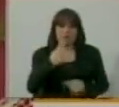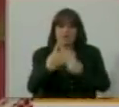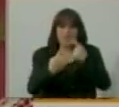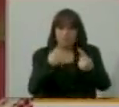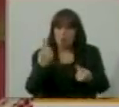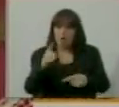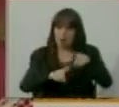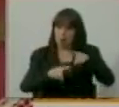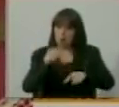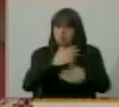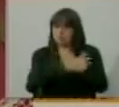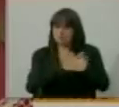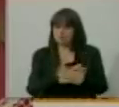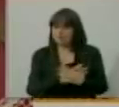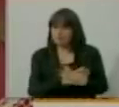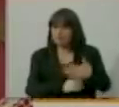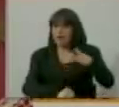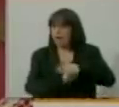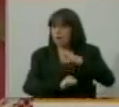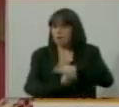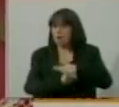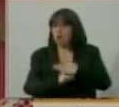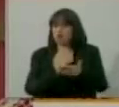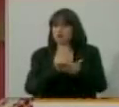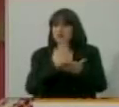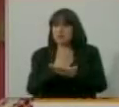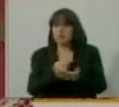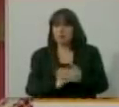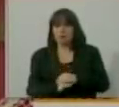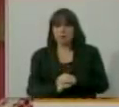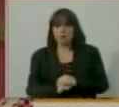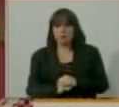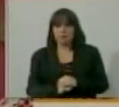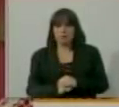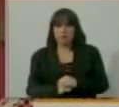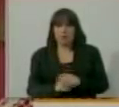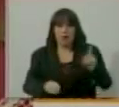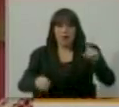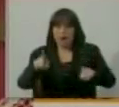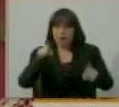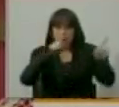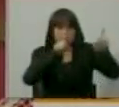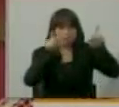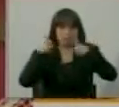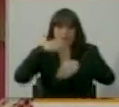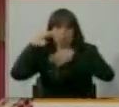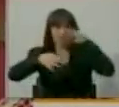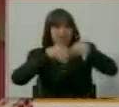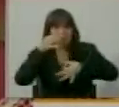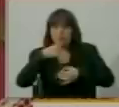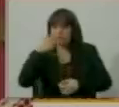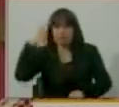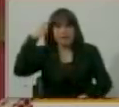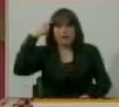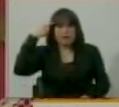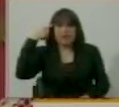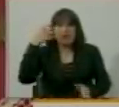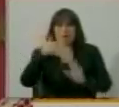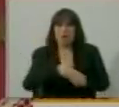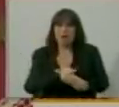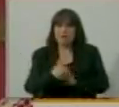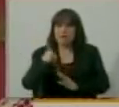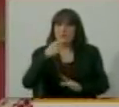tristeza cuando unos compañeros pareciera que no entendieron lo que está pasando en Nicaragua, carajo. No, el malo es Daniel